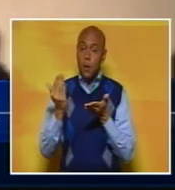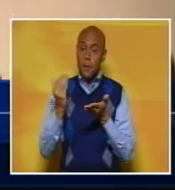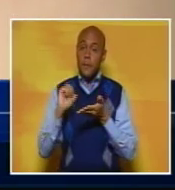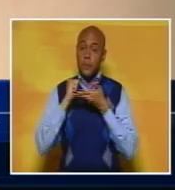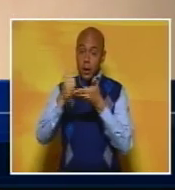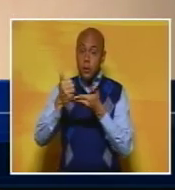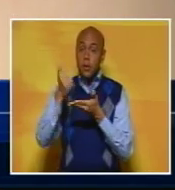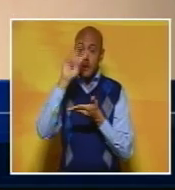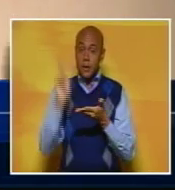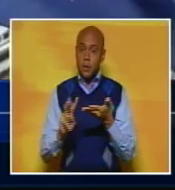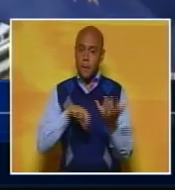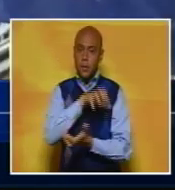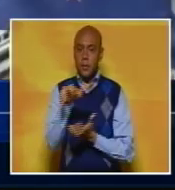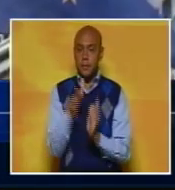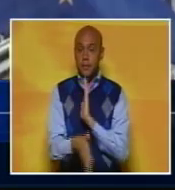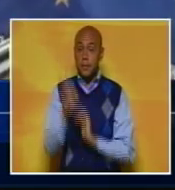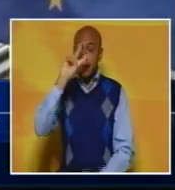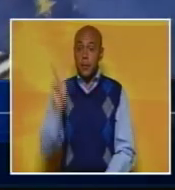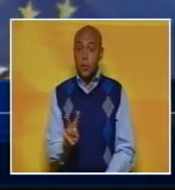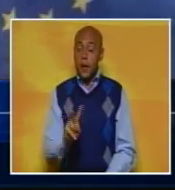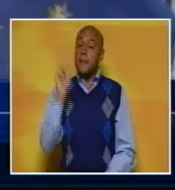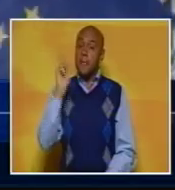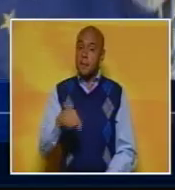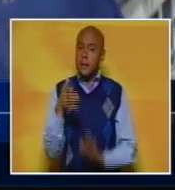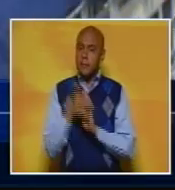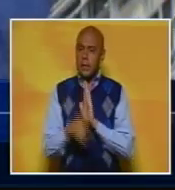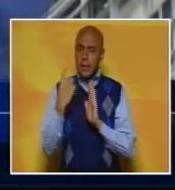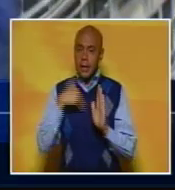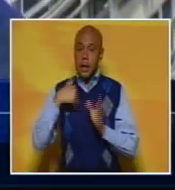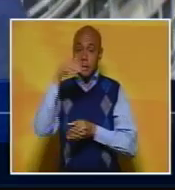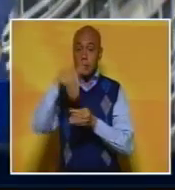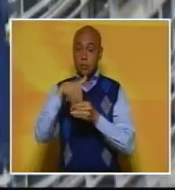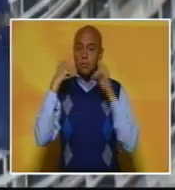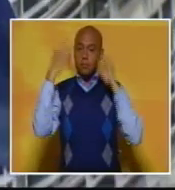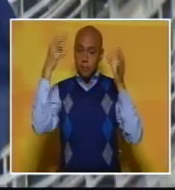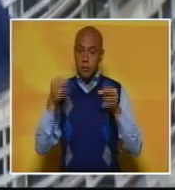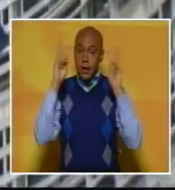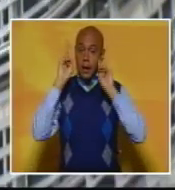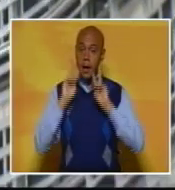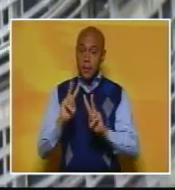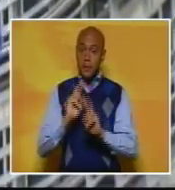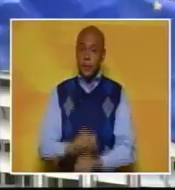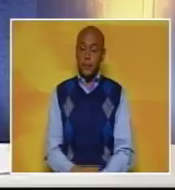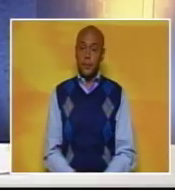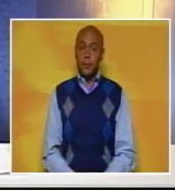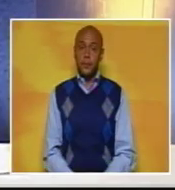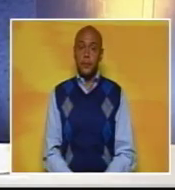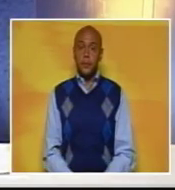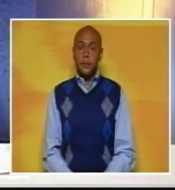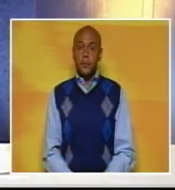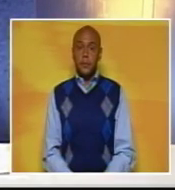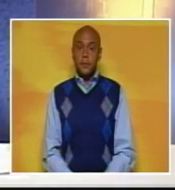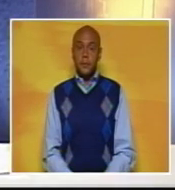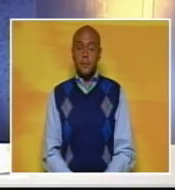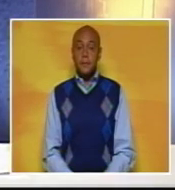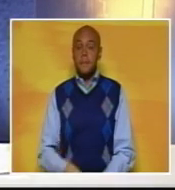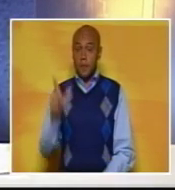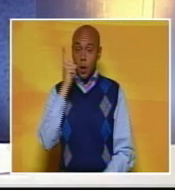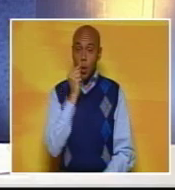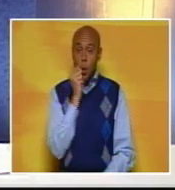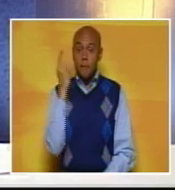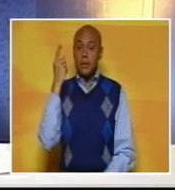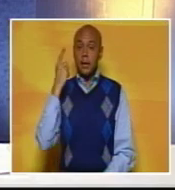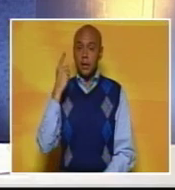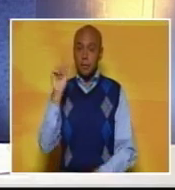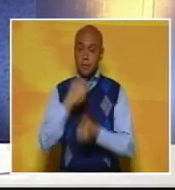pacífica a la situación que vive Venezuela, basada en elecciones creíbles y transparentes. El canciller de